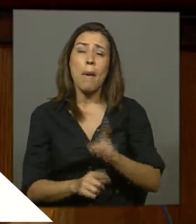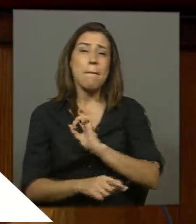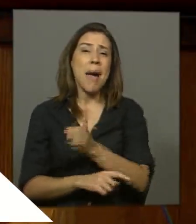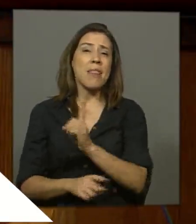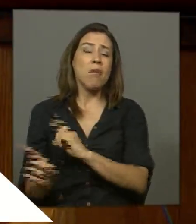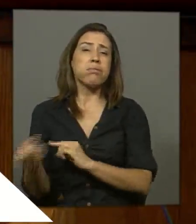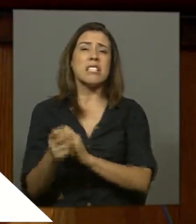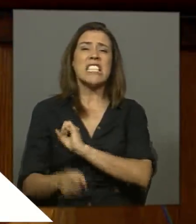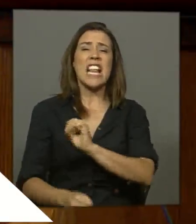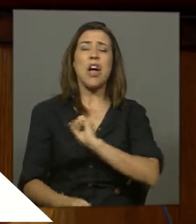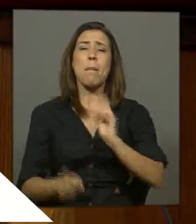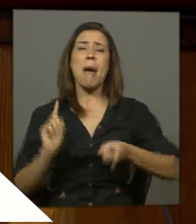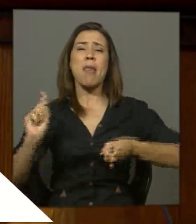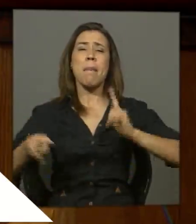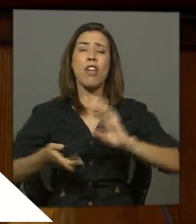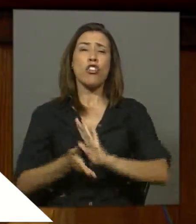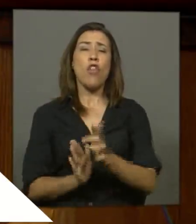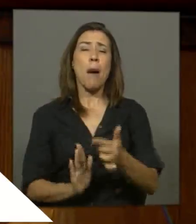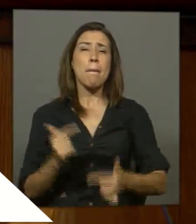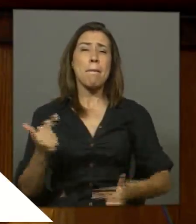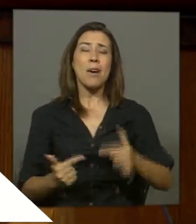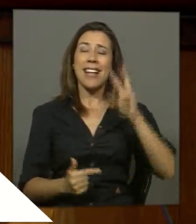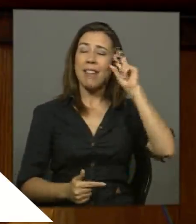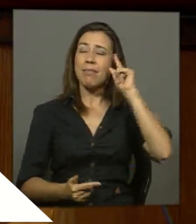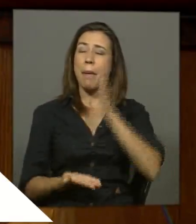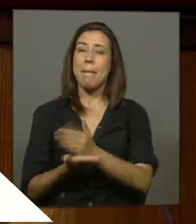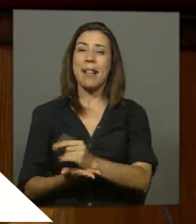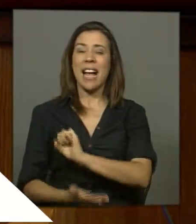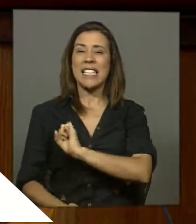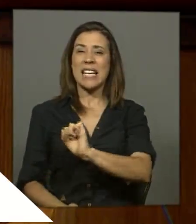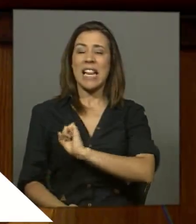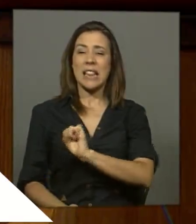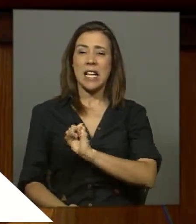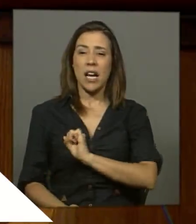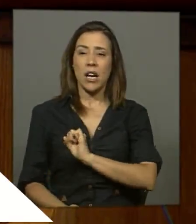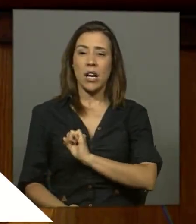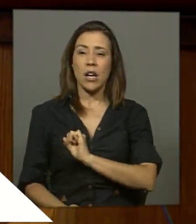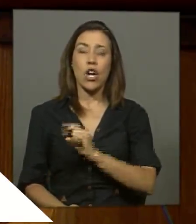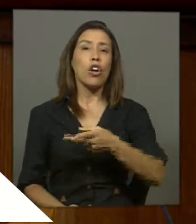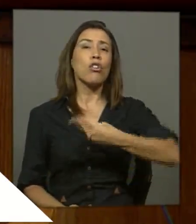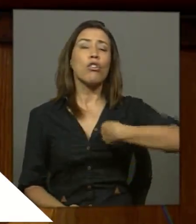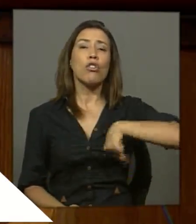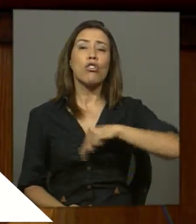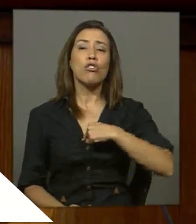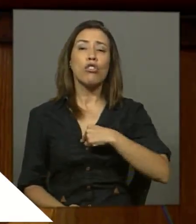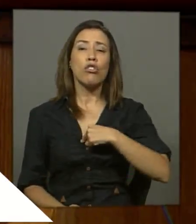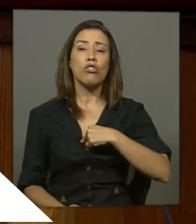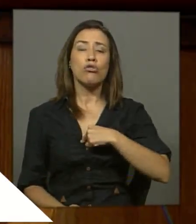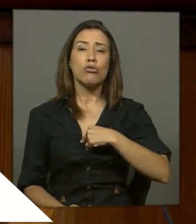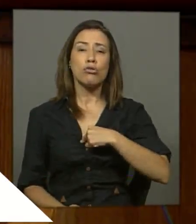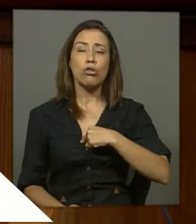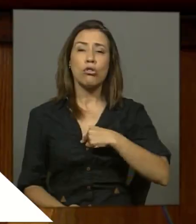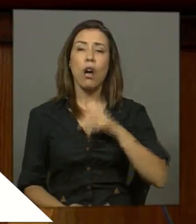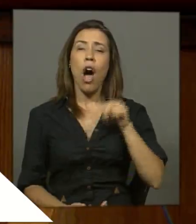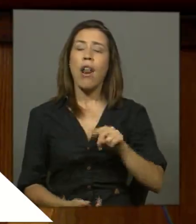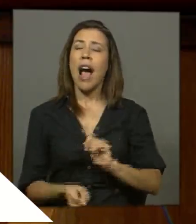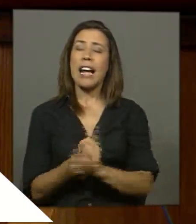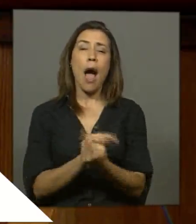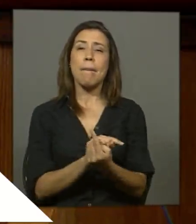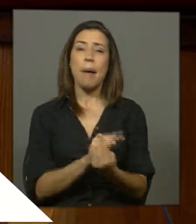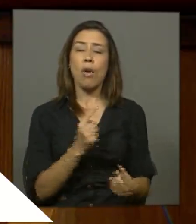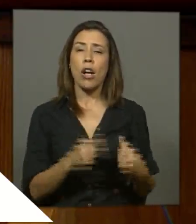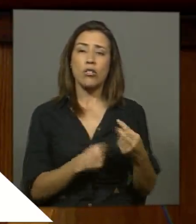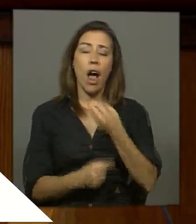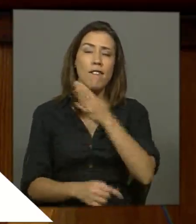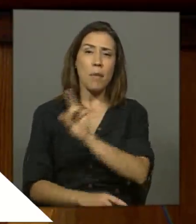Santiago todas las políticas se idean se planifican en Santiago y nosotros Nosotros dimos vuelta a la historia